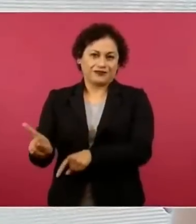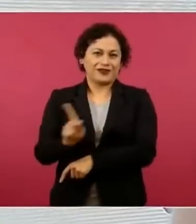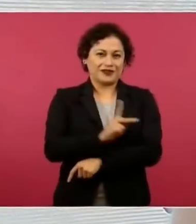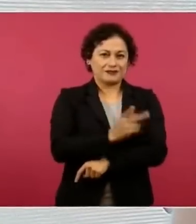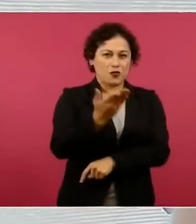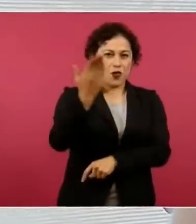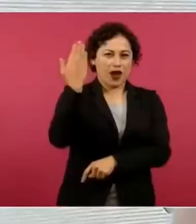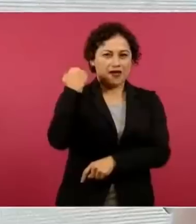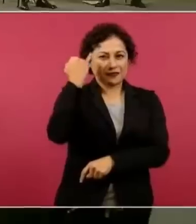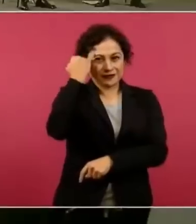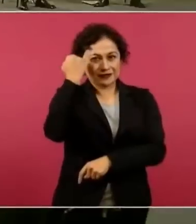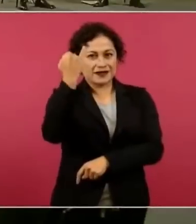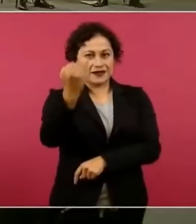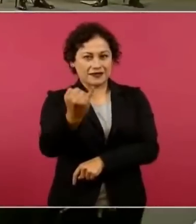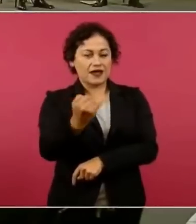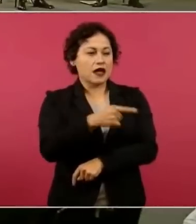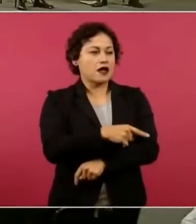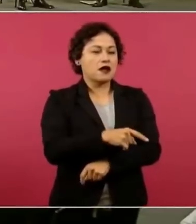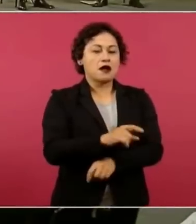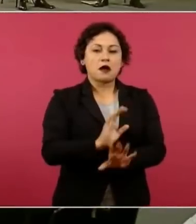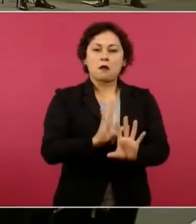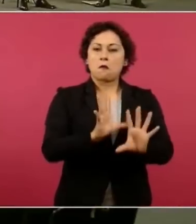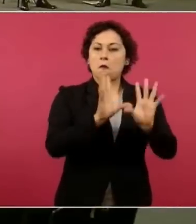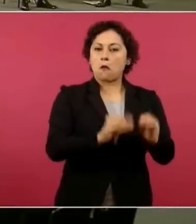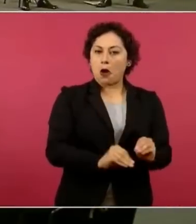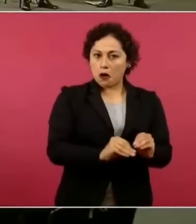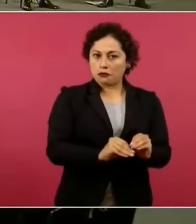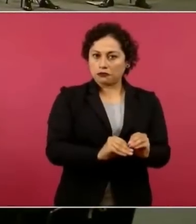crecimiento. Ya el carro no camina.